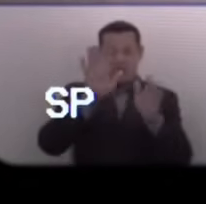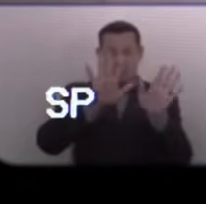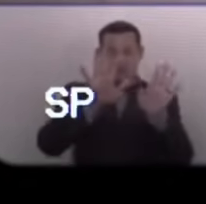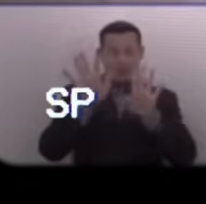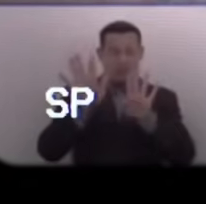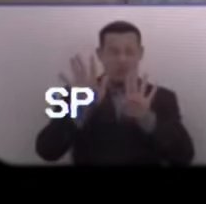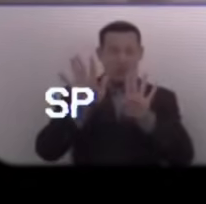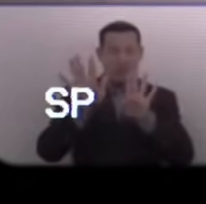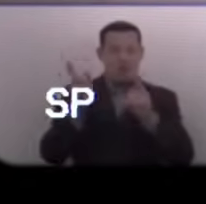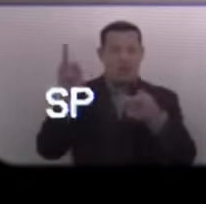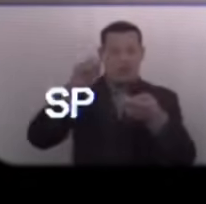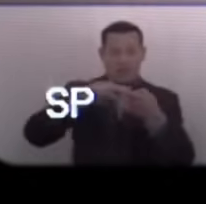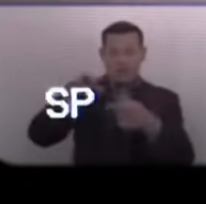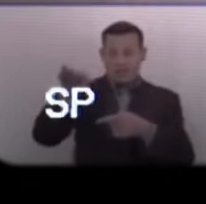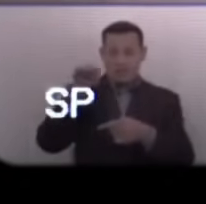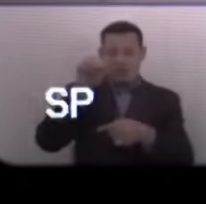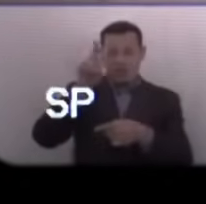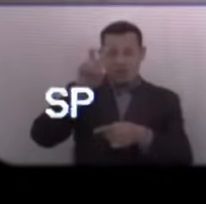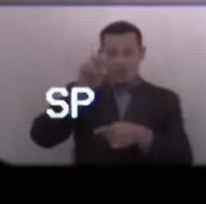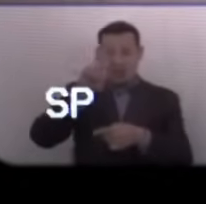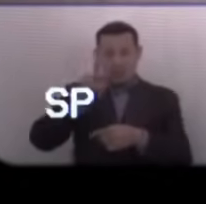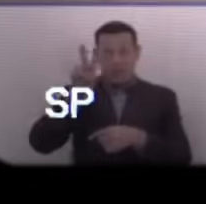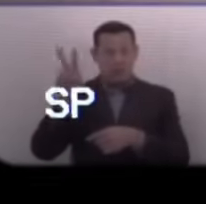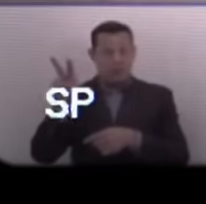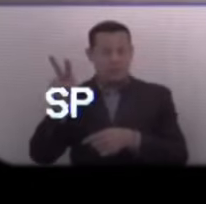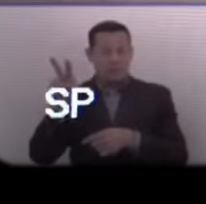2019 hasta marzo 2022,